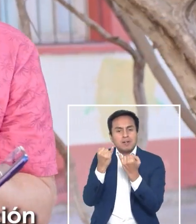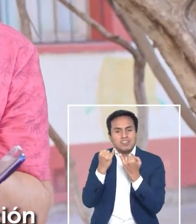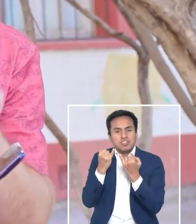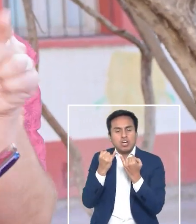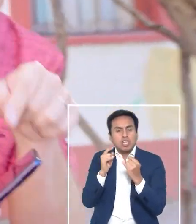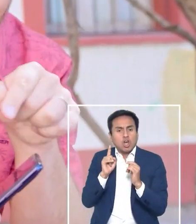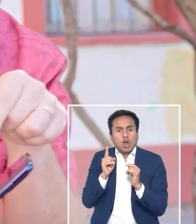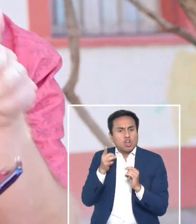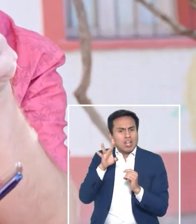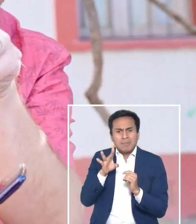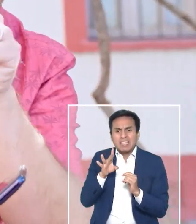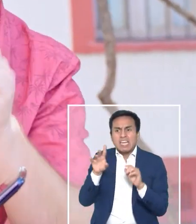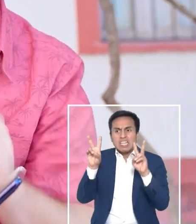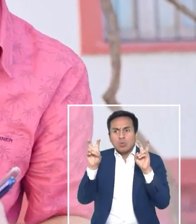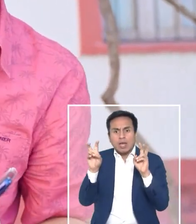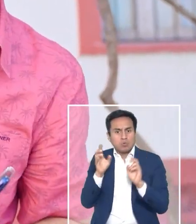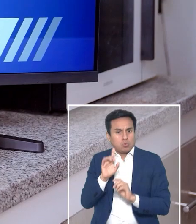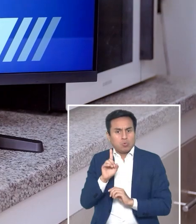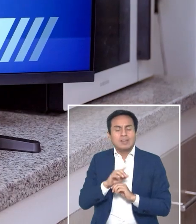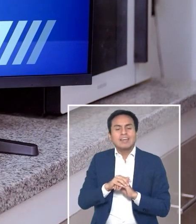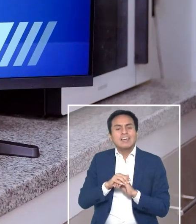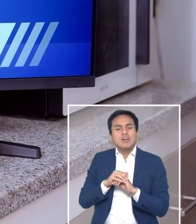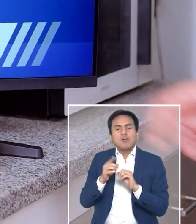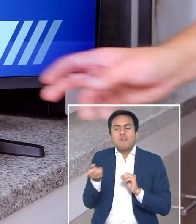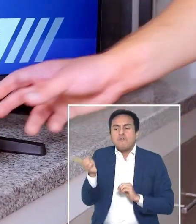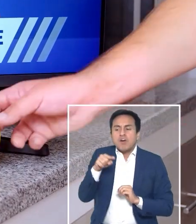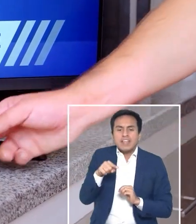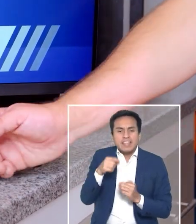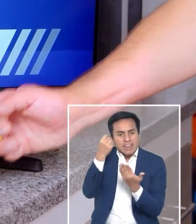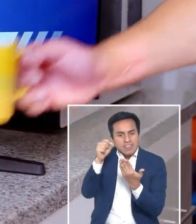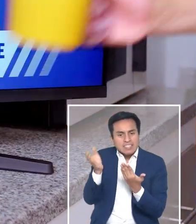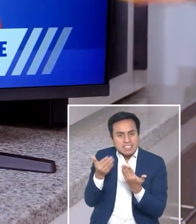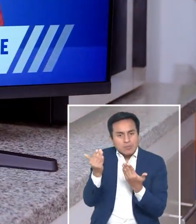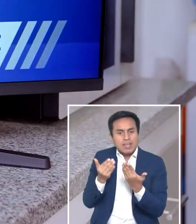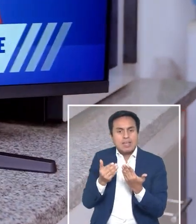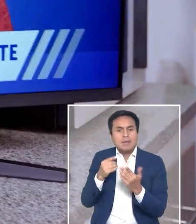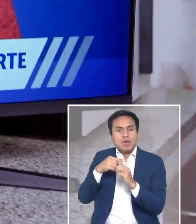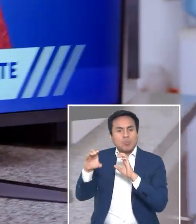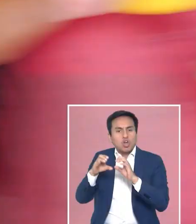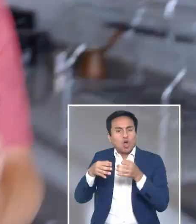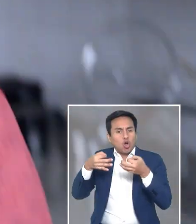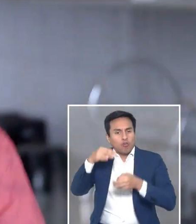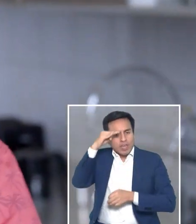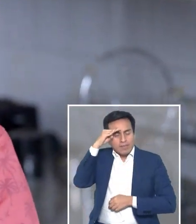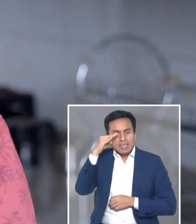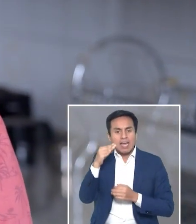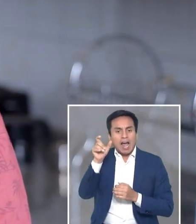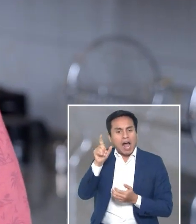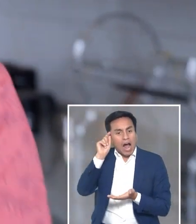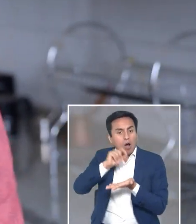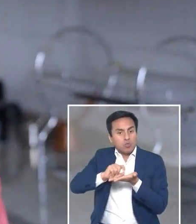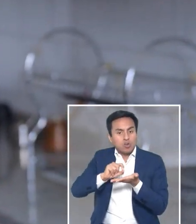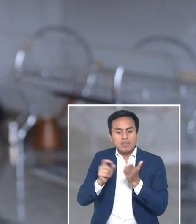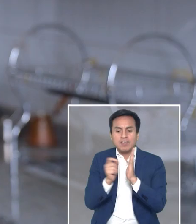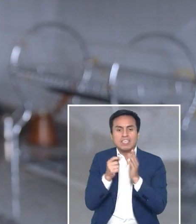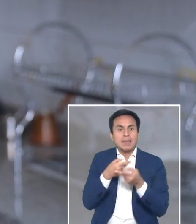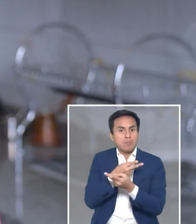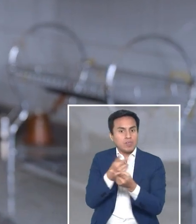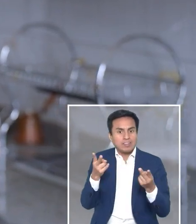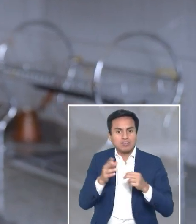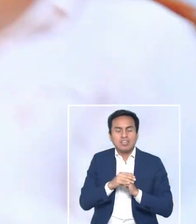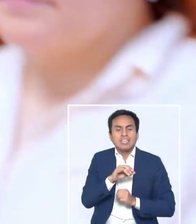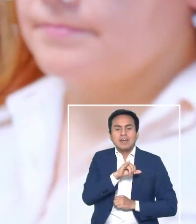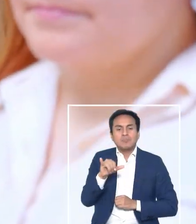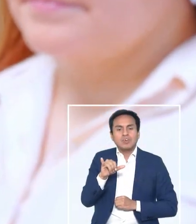información y no te quedes solo con el titular revisa su fuente y si es un medio confiable chequea su autor y la fecha de